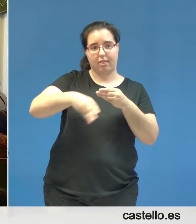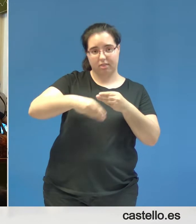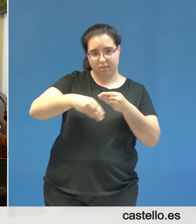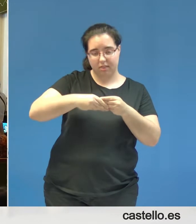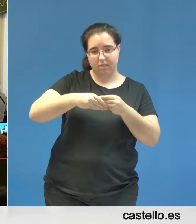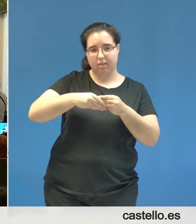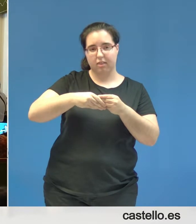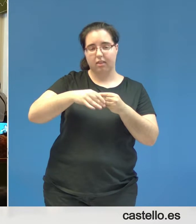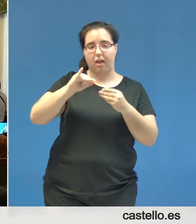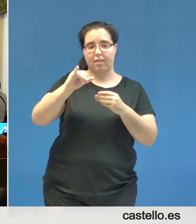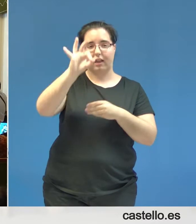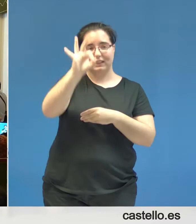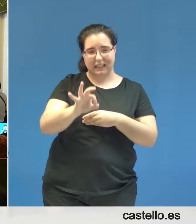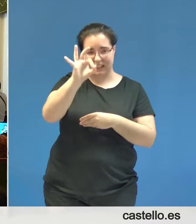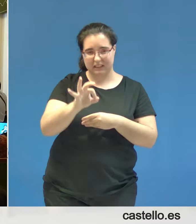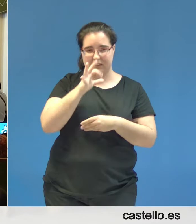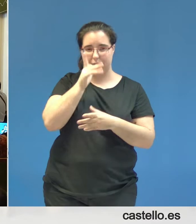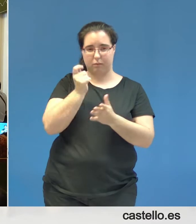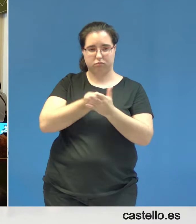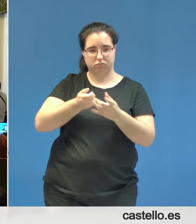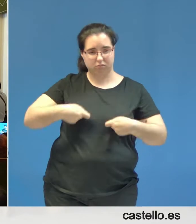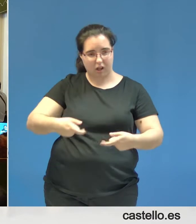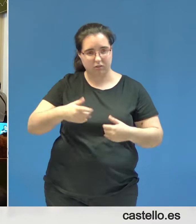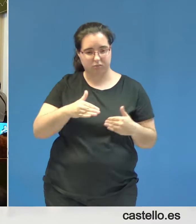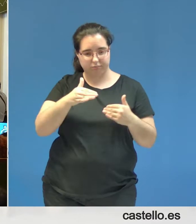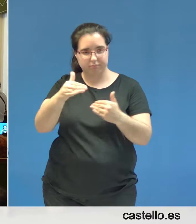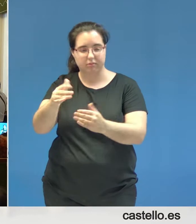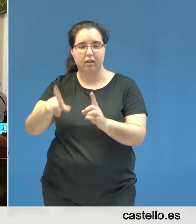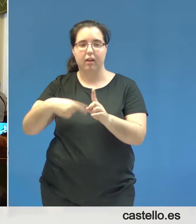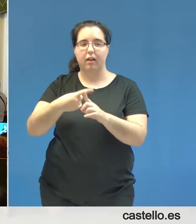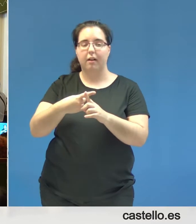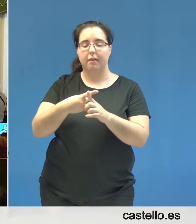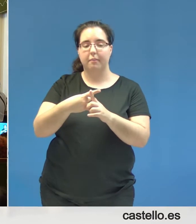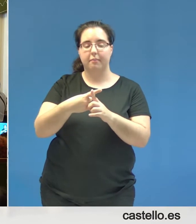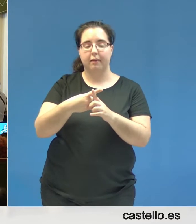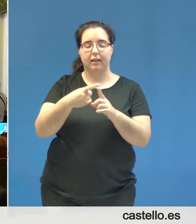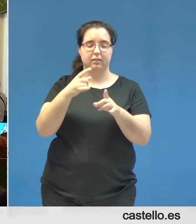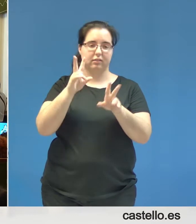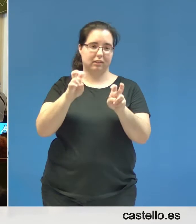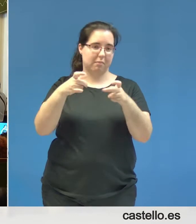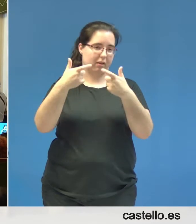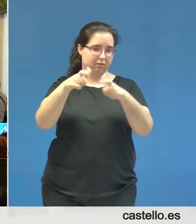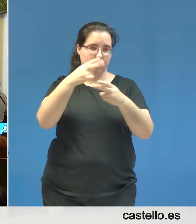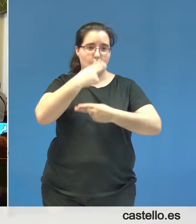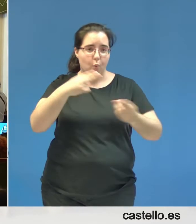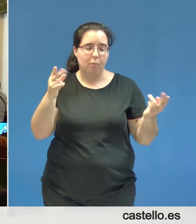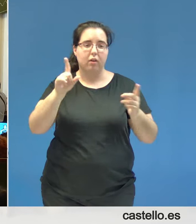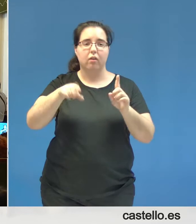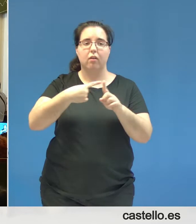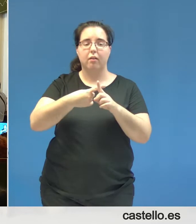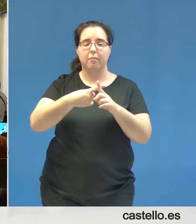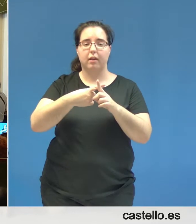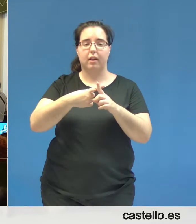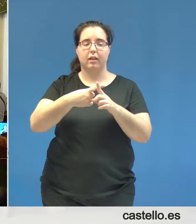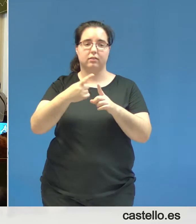rendimientos devengados en el trimestre de gastos, las obligaciones reconocidas por la entidad local a favor de unidades del sector público, el movimiento de cuentas de acreedores por